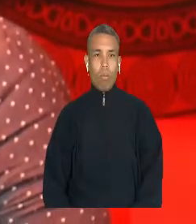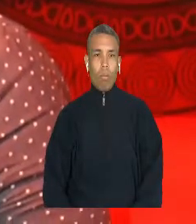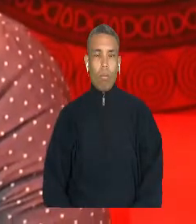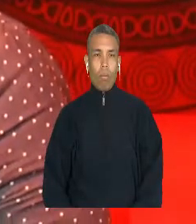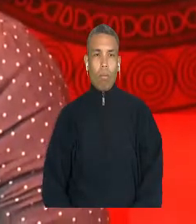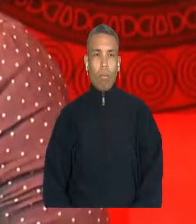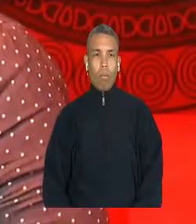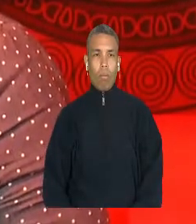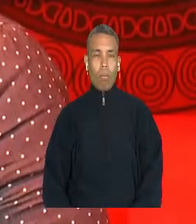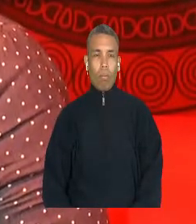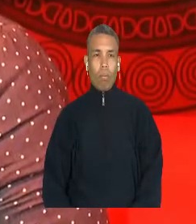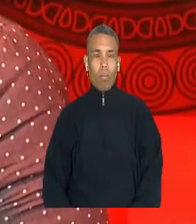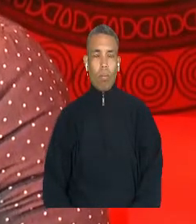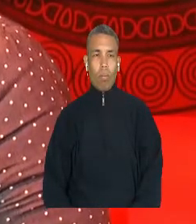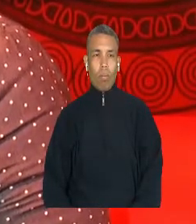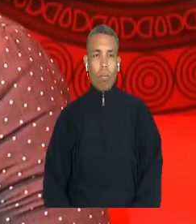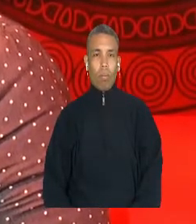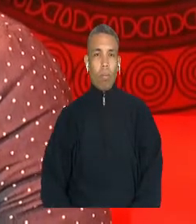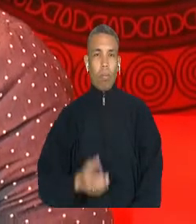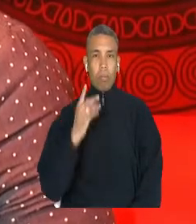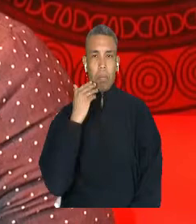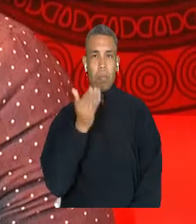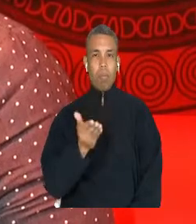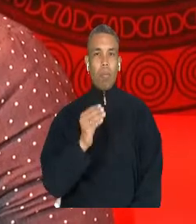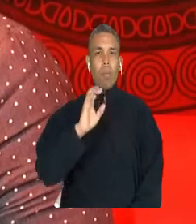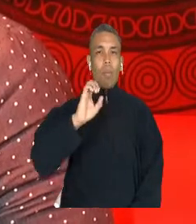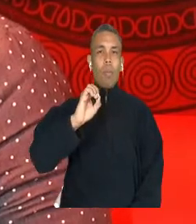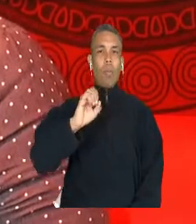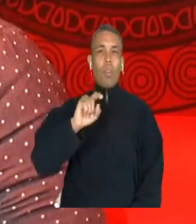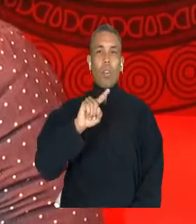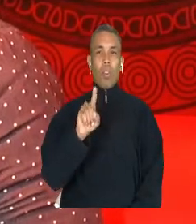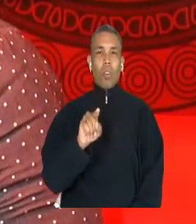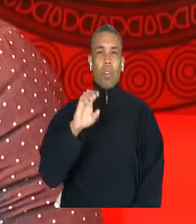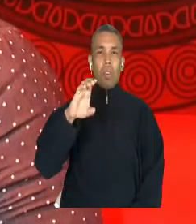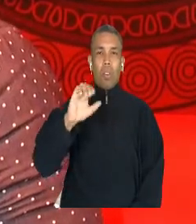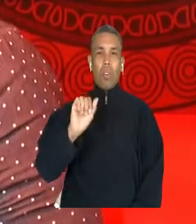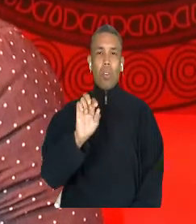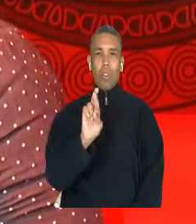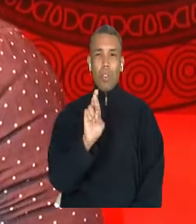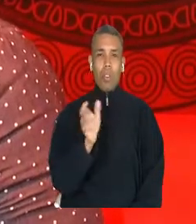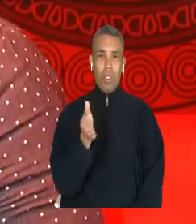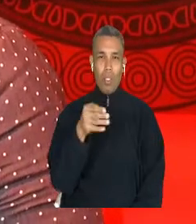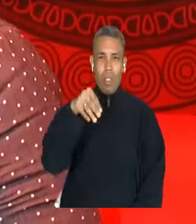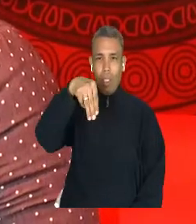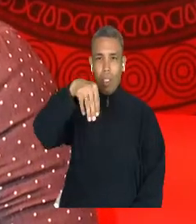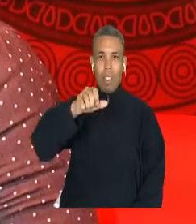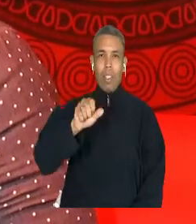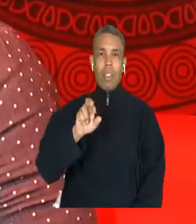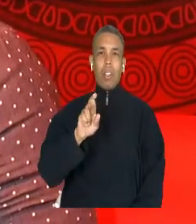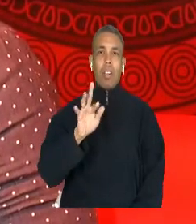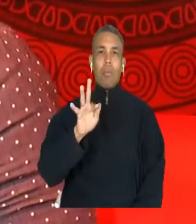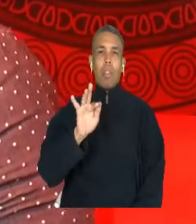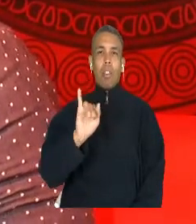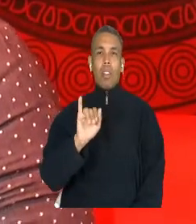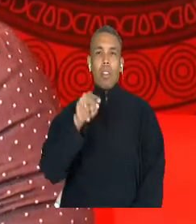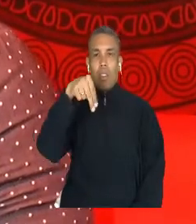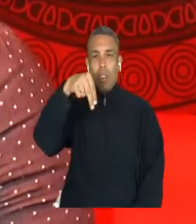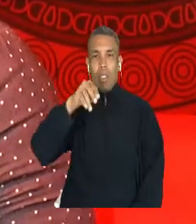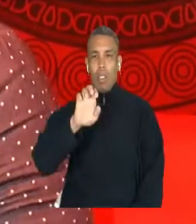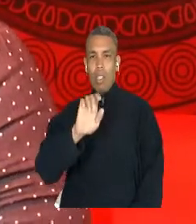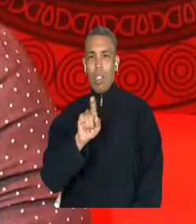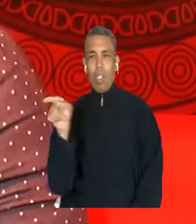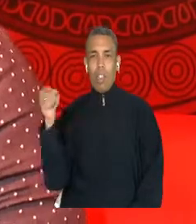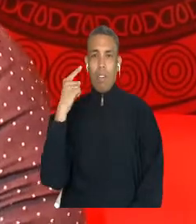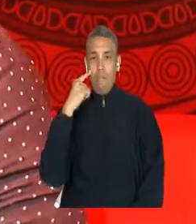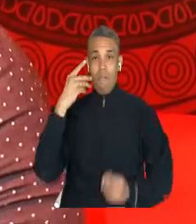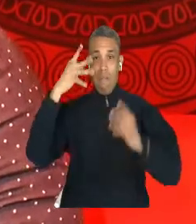Martínez, quien por estos días hizo el lanzamiento de su sencillo Contigo y que por supuesto hoy jueves aquí en la cervecería de Barra Libre, él va a